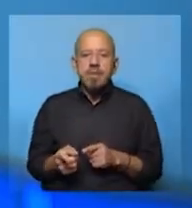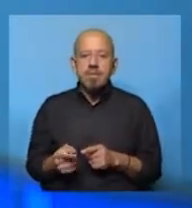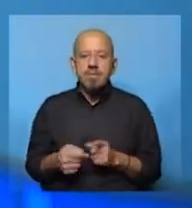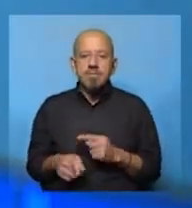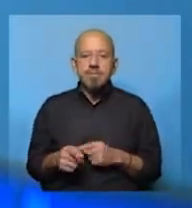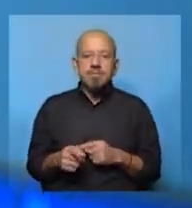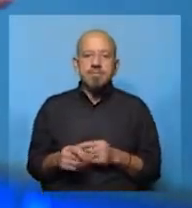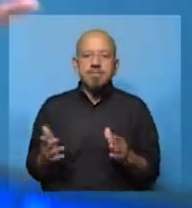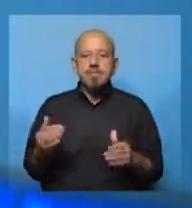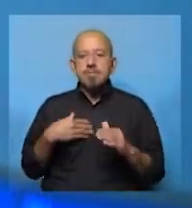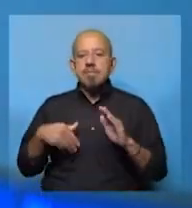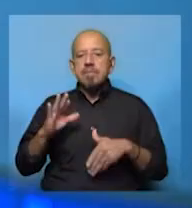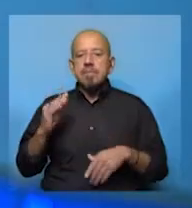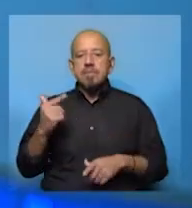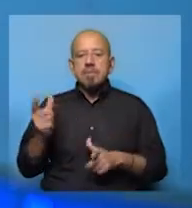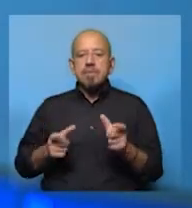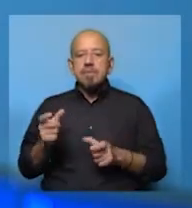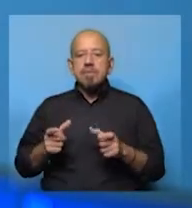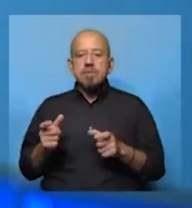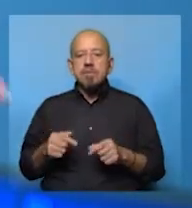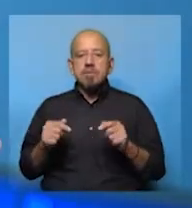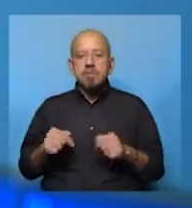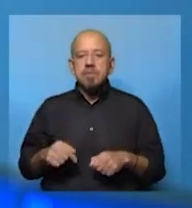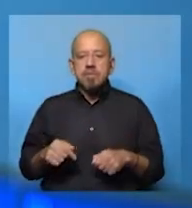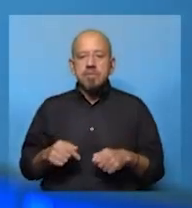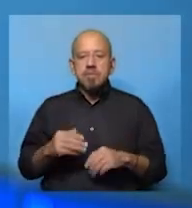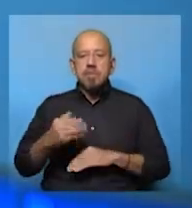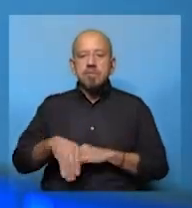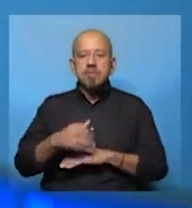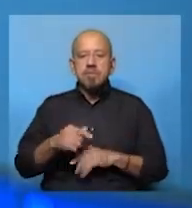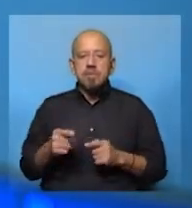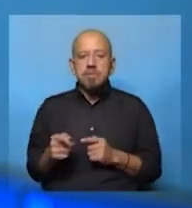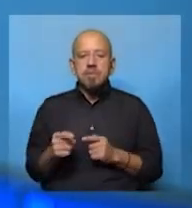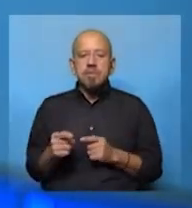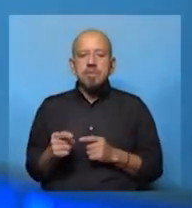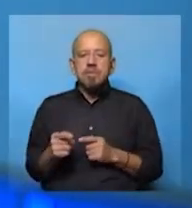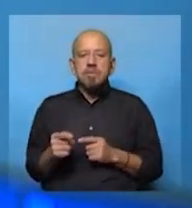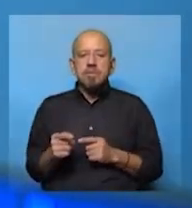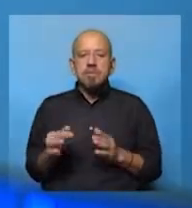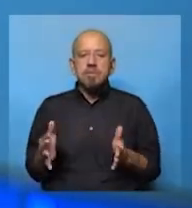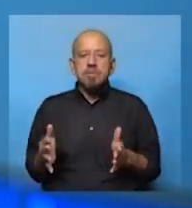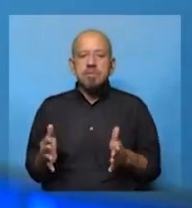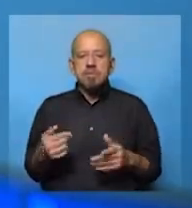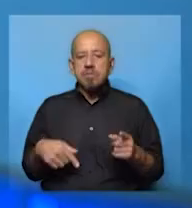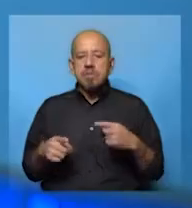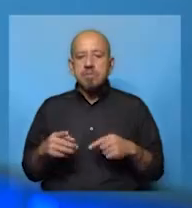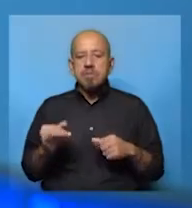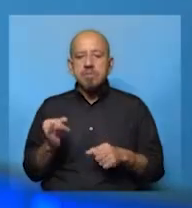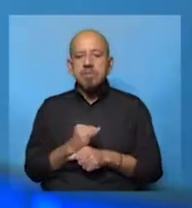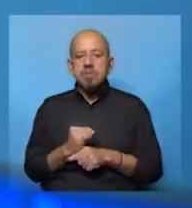vienen si la mayor parte de las personas que hoy están en calle es decir provienen de una determinada